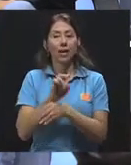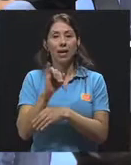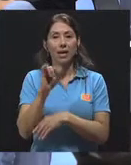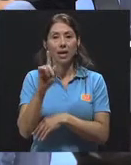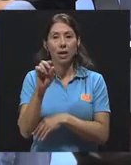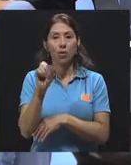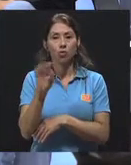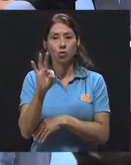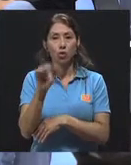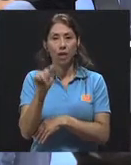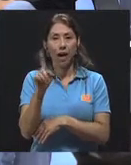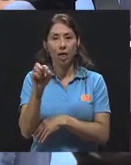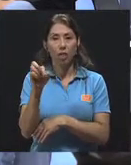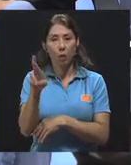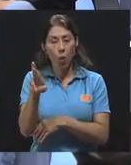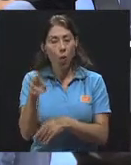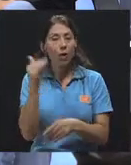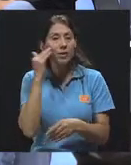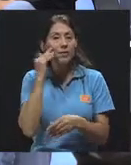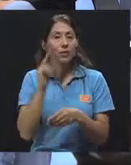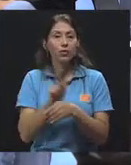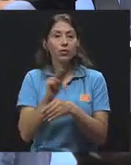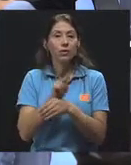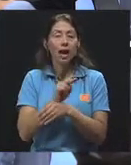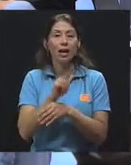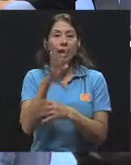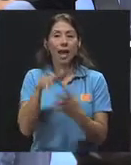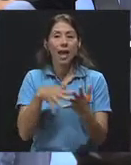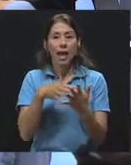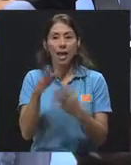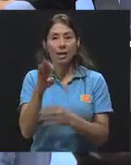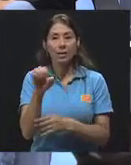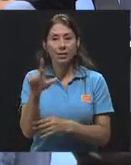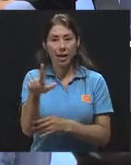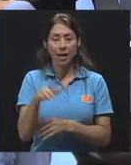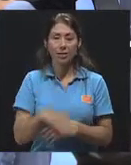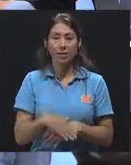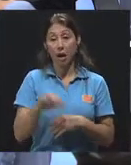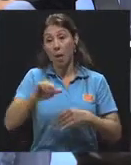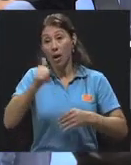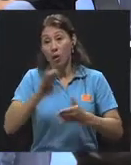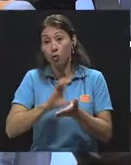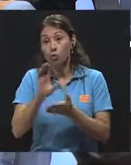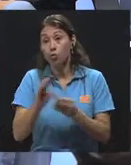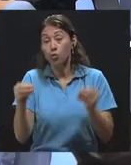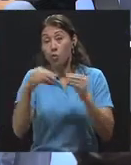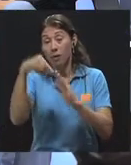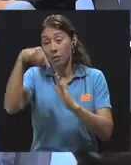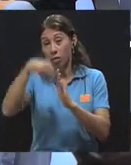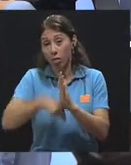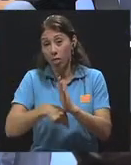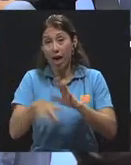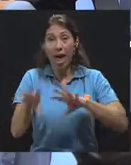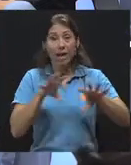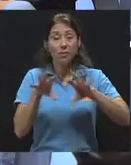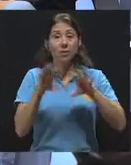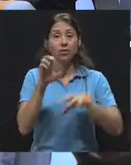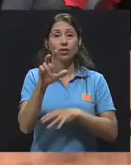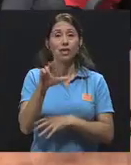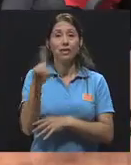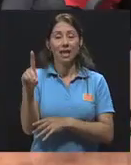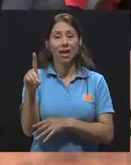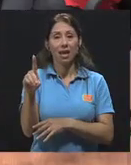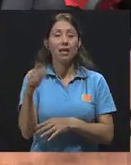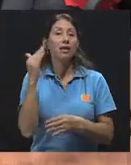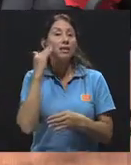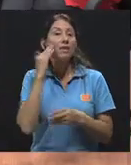son como ciertas herramientas, okay, básicas. Ya más adelante, para los cursos como de animación 3D, animación de personajes, es saber usar